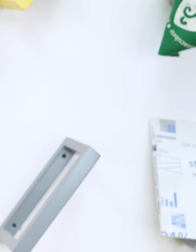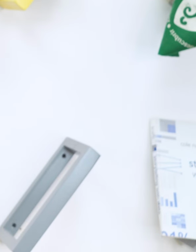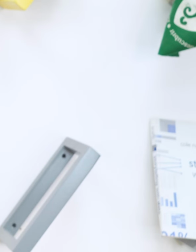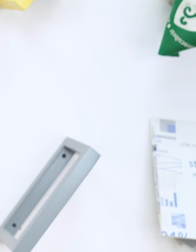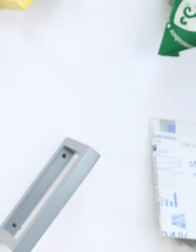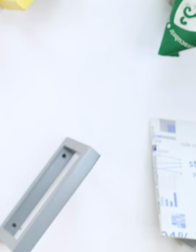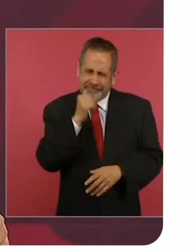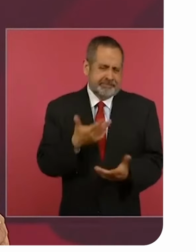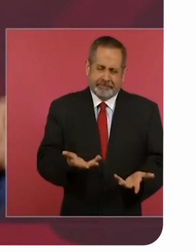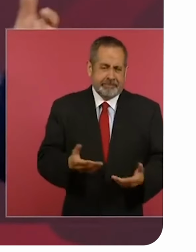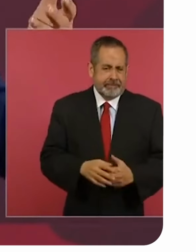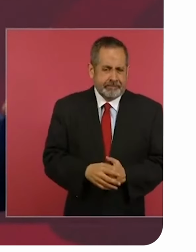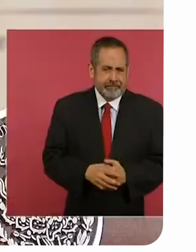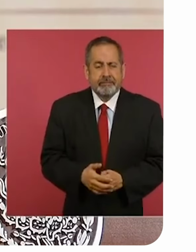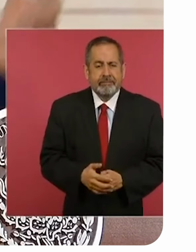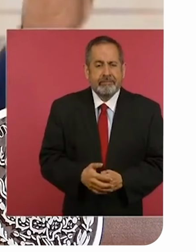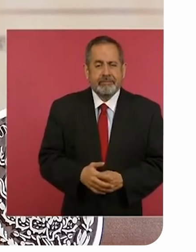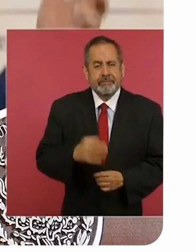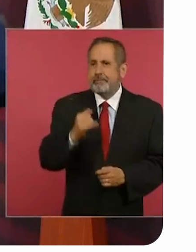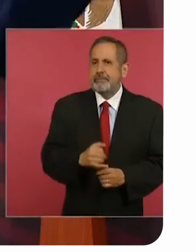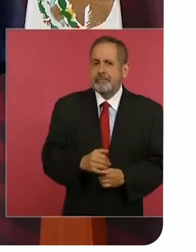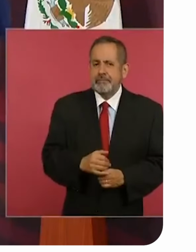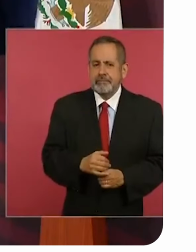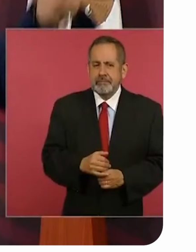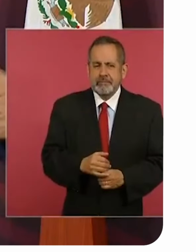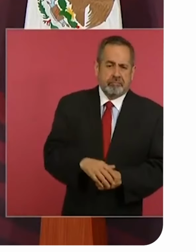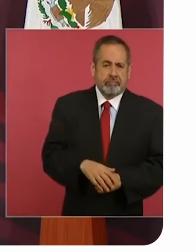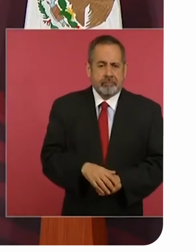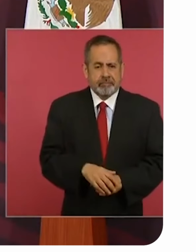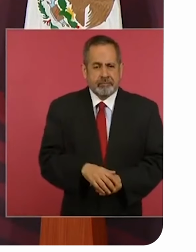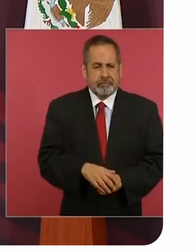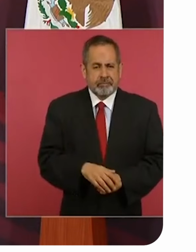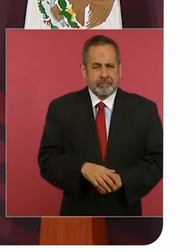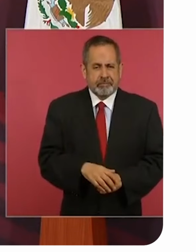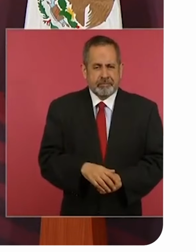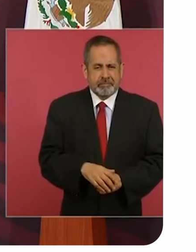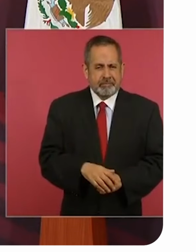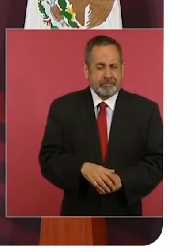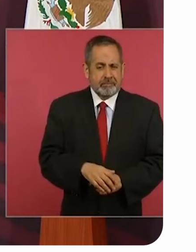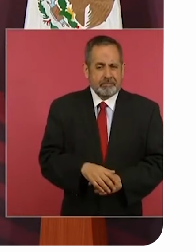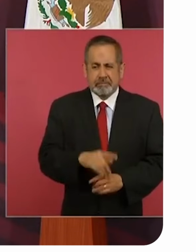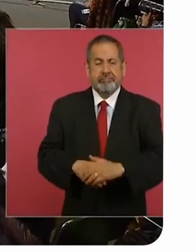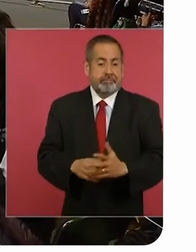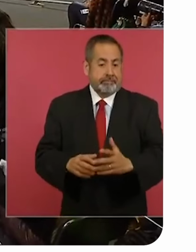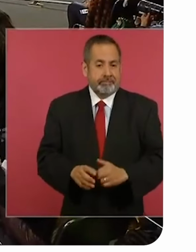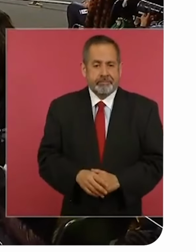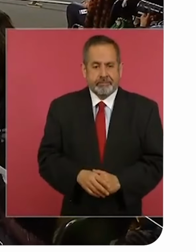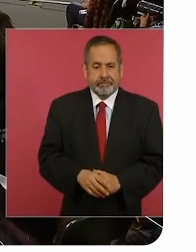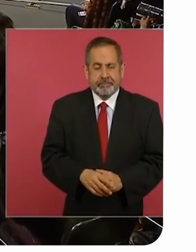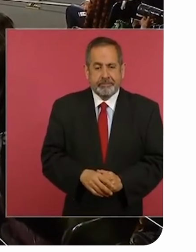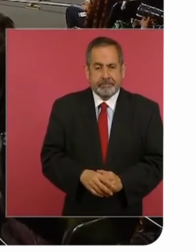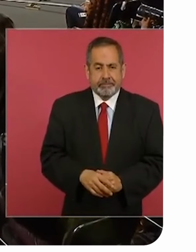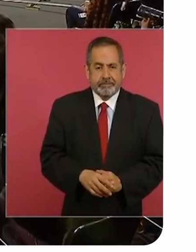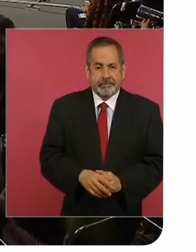imagen vamos a escucharlo imagínense que digan no con alegatos de todo